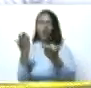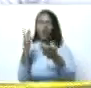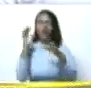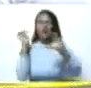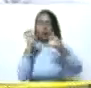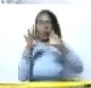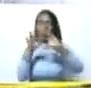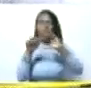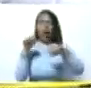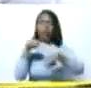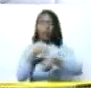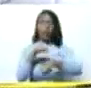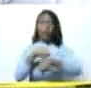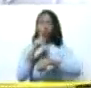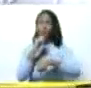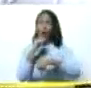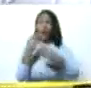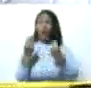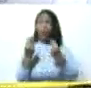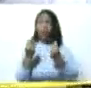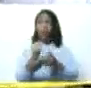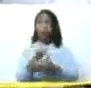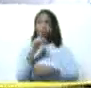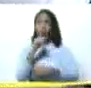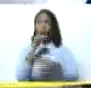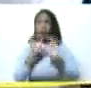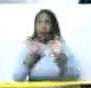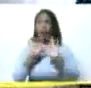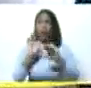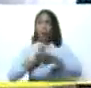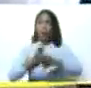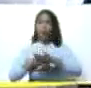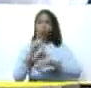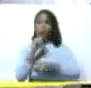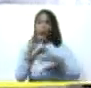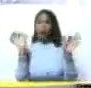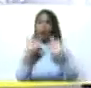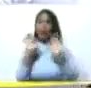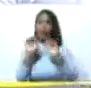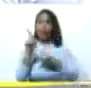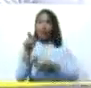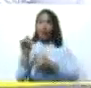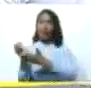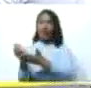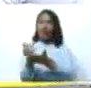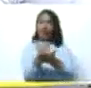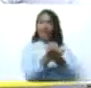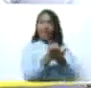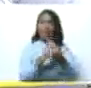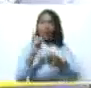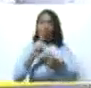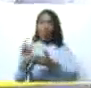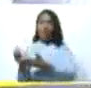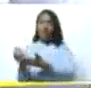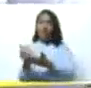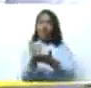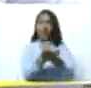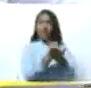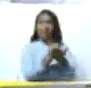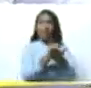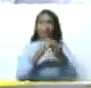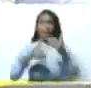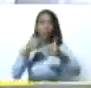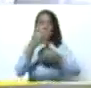momentos no tenemos los recursos allí, presidente. ¿No tienes nada? ¿Y por qué no tienes nada si tú recaudas? No, no se está recaudando. Después yo ¿Por qué no